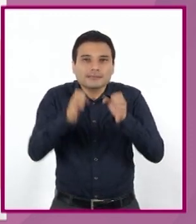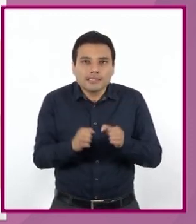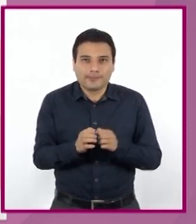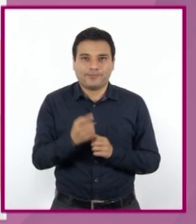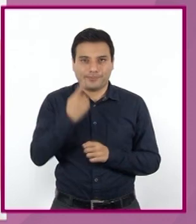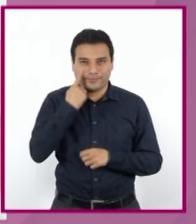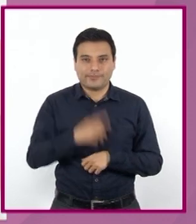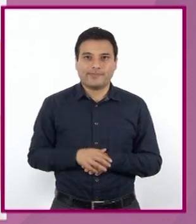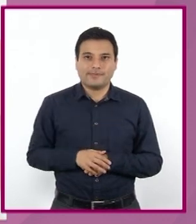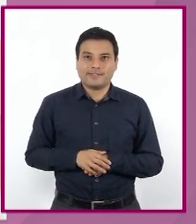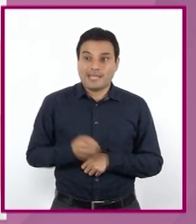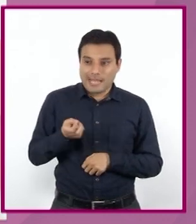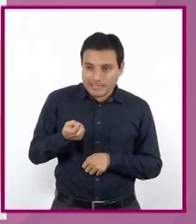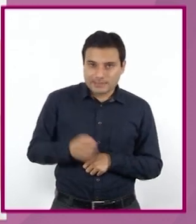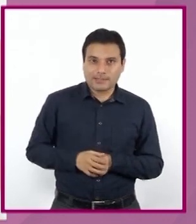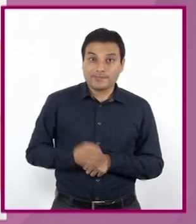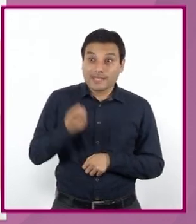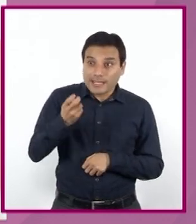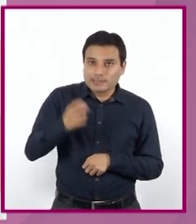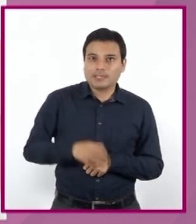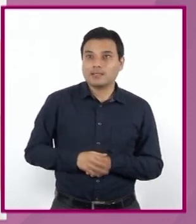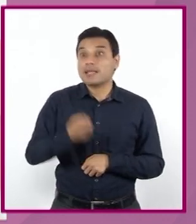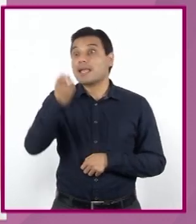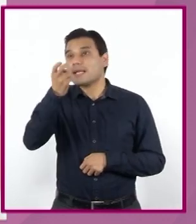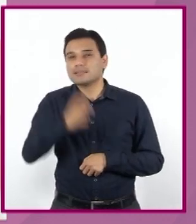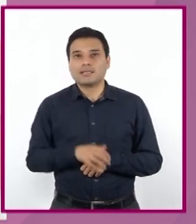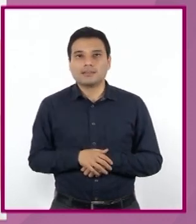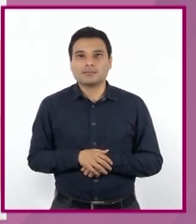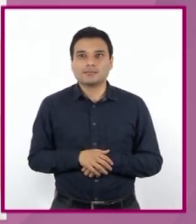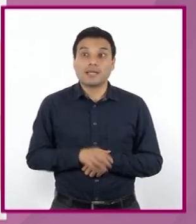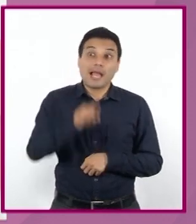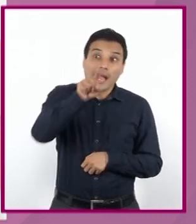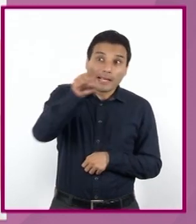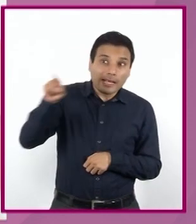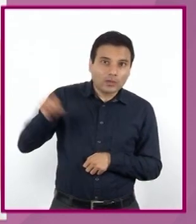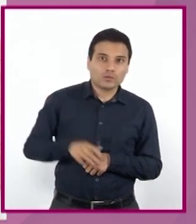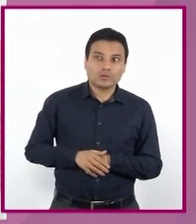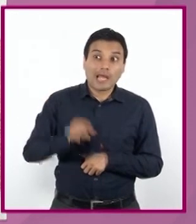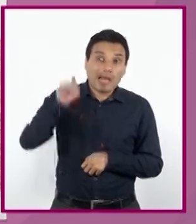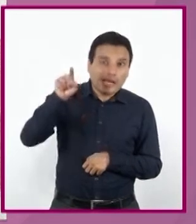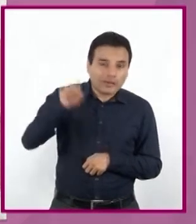Este, esta, ese, esa, aquellos, aquella.